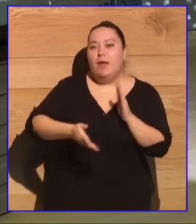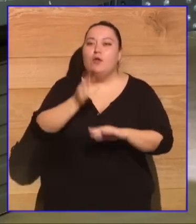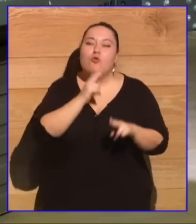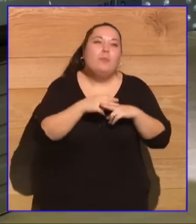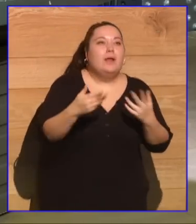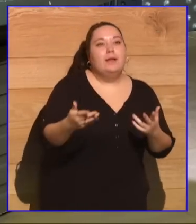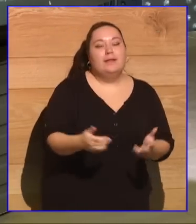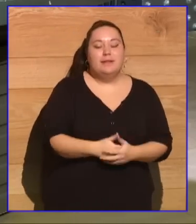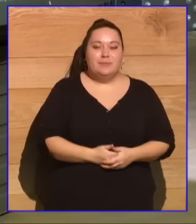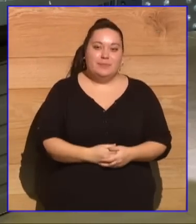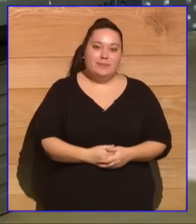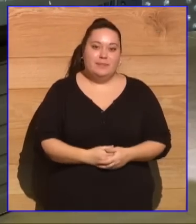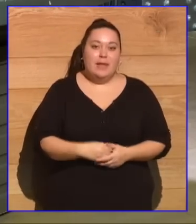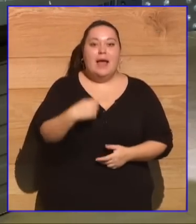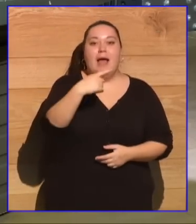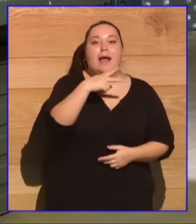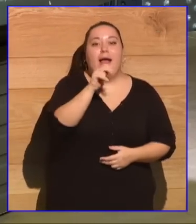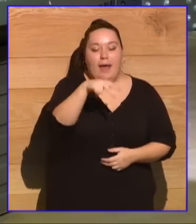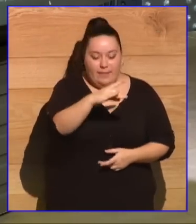llamaba? Gandhi.